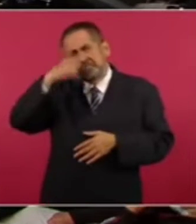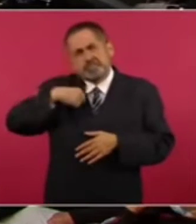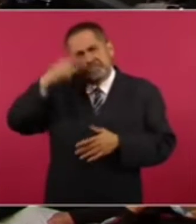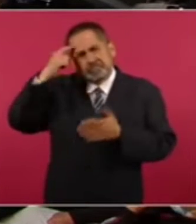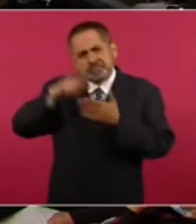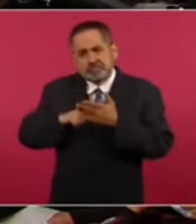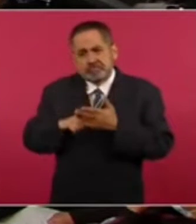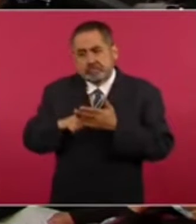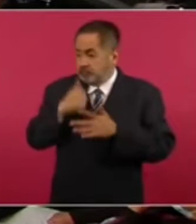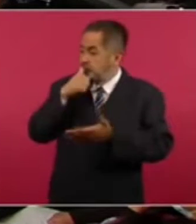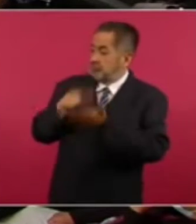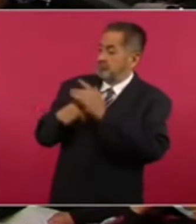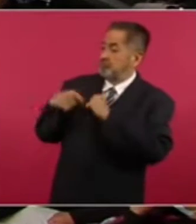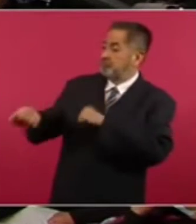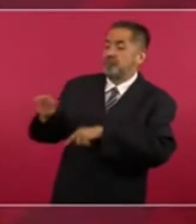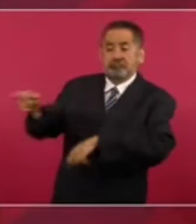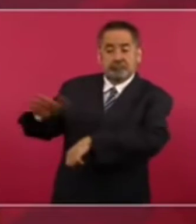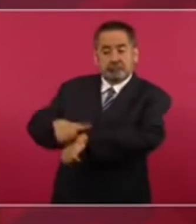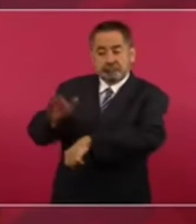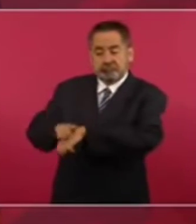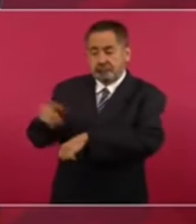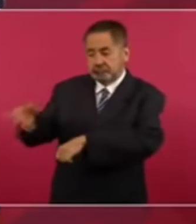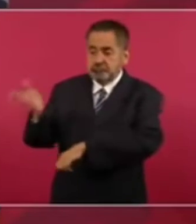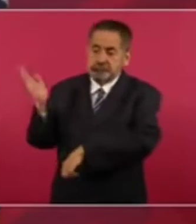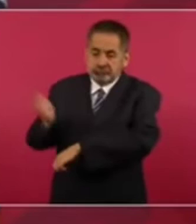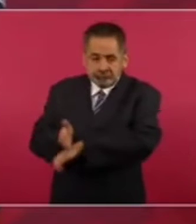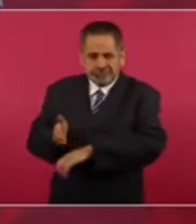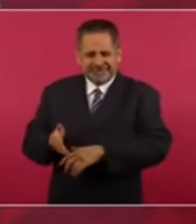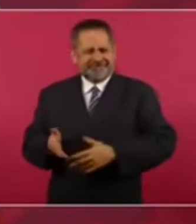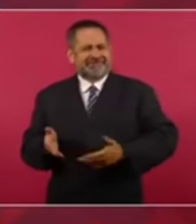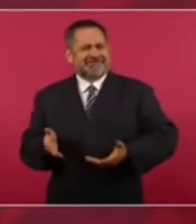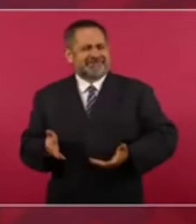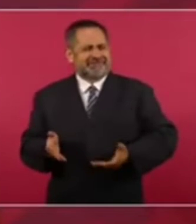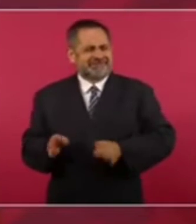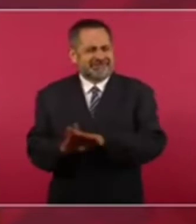es notificado, es sancionado,